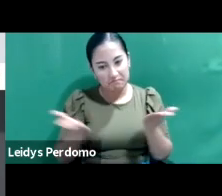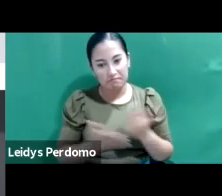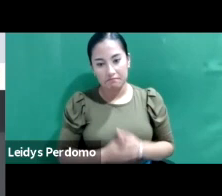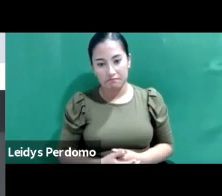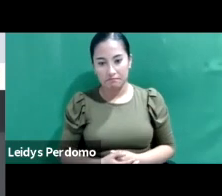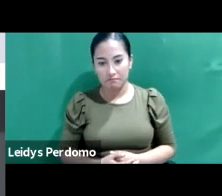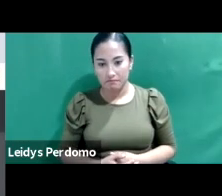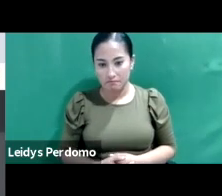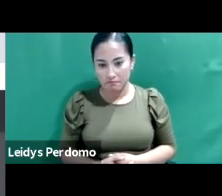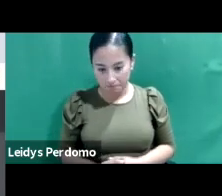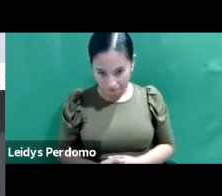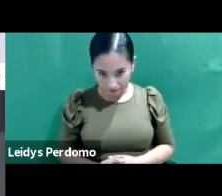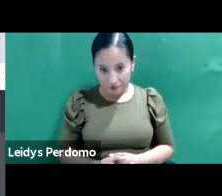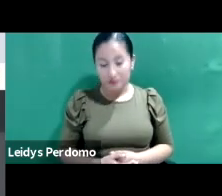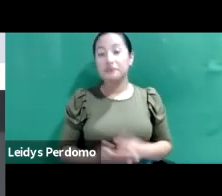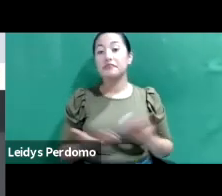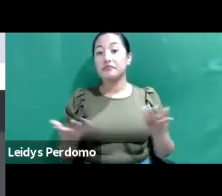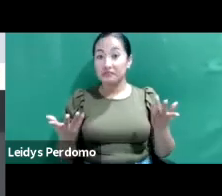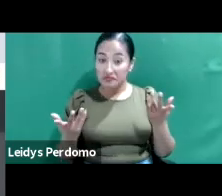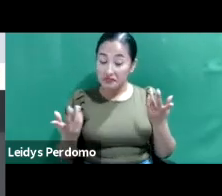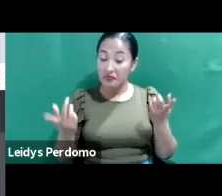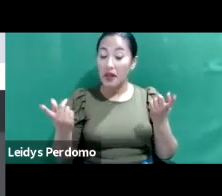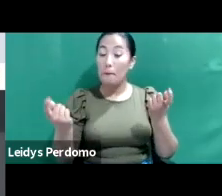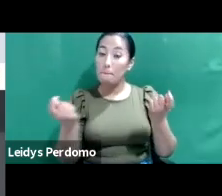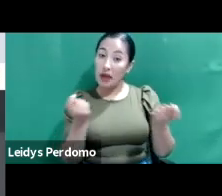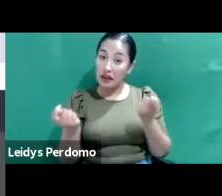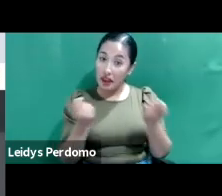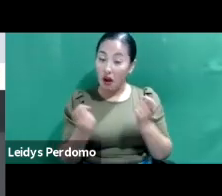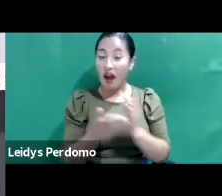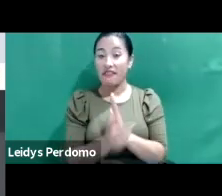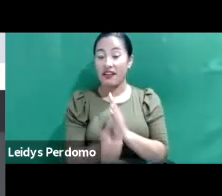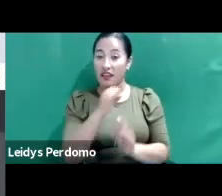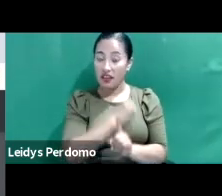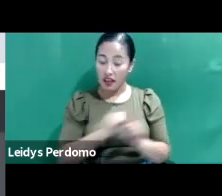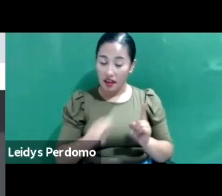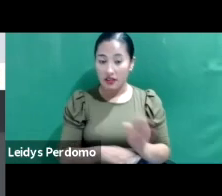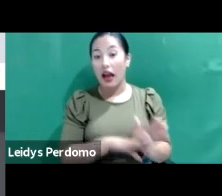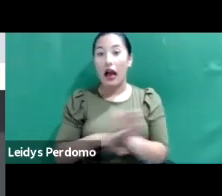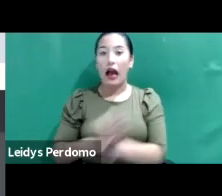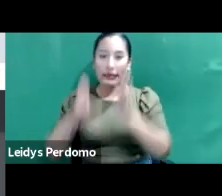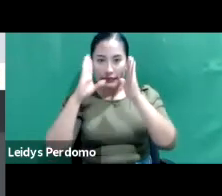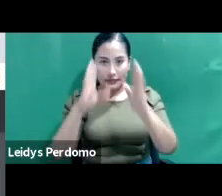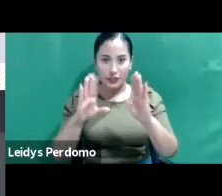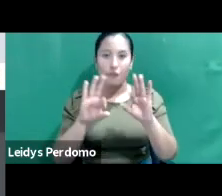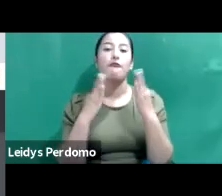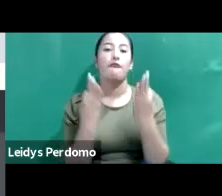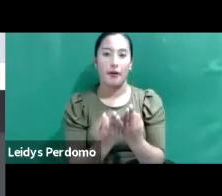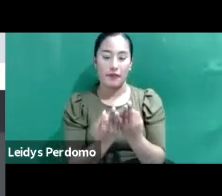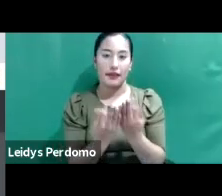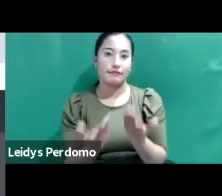Entonces, tenemos aquí manejo en habilidades sociales, urge una atención familiar dado que no identifica la necesidad